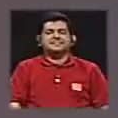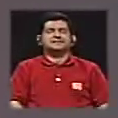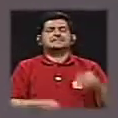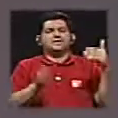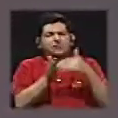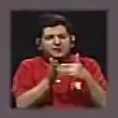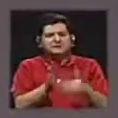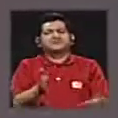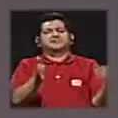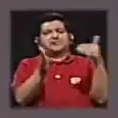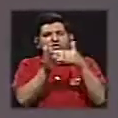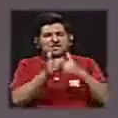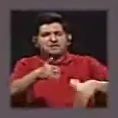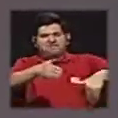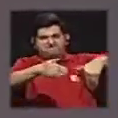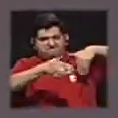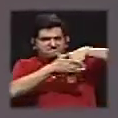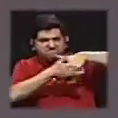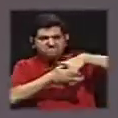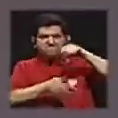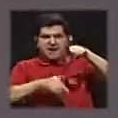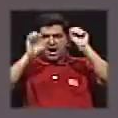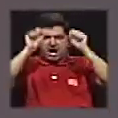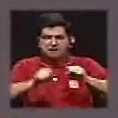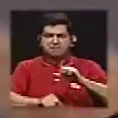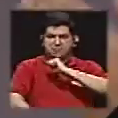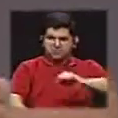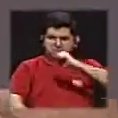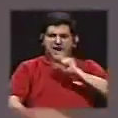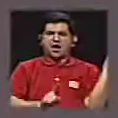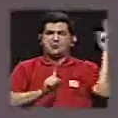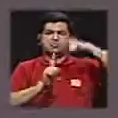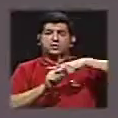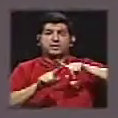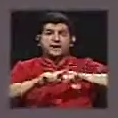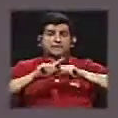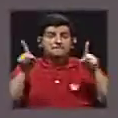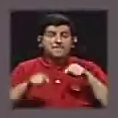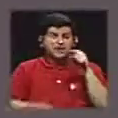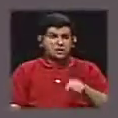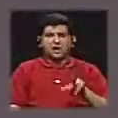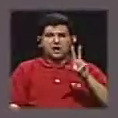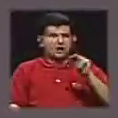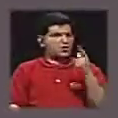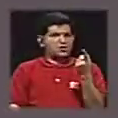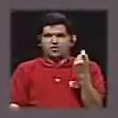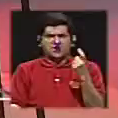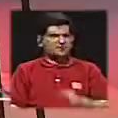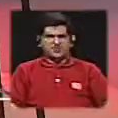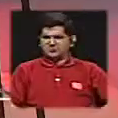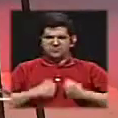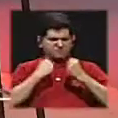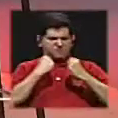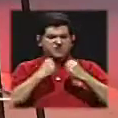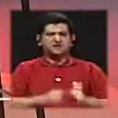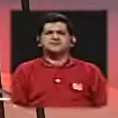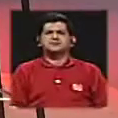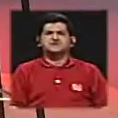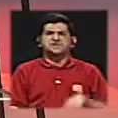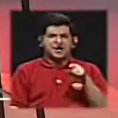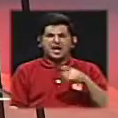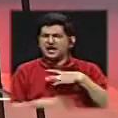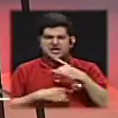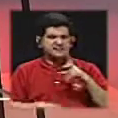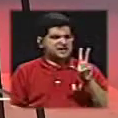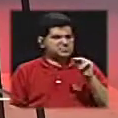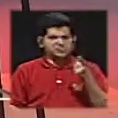vez en impedirle que ejerciese su autoridad. Pero autoridad a él no le faltó nunca, coraje nunca le faltó, temple nunca le faltó.